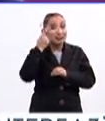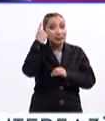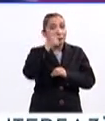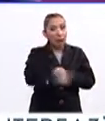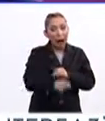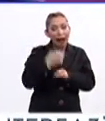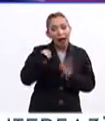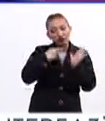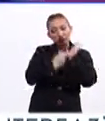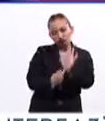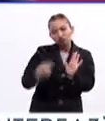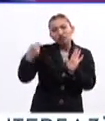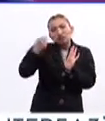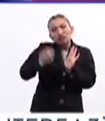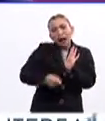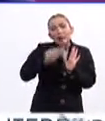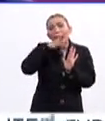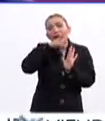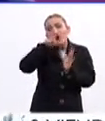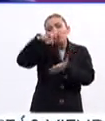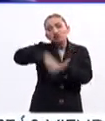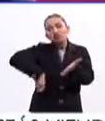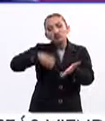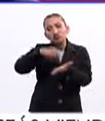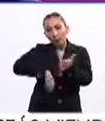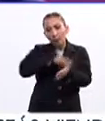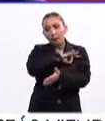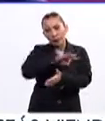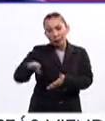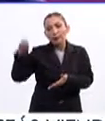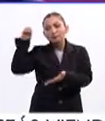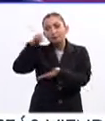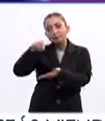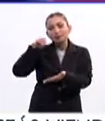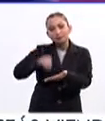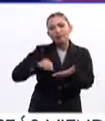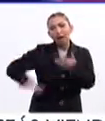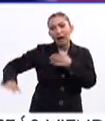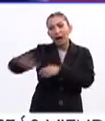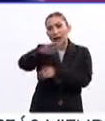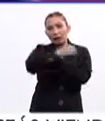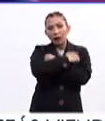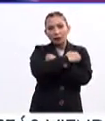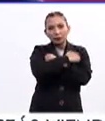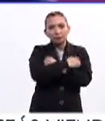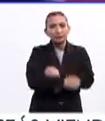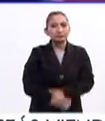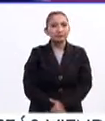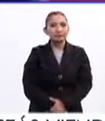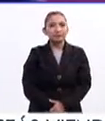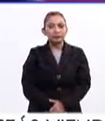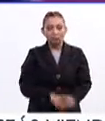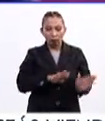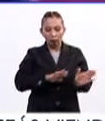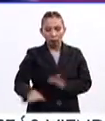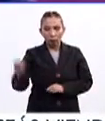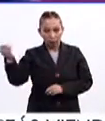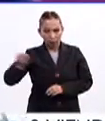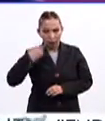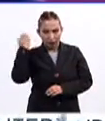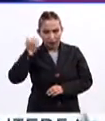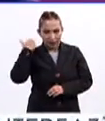para indicar mejoras que se pueden incorporar al sector educativo. En los